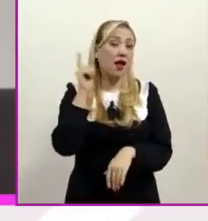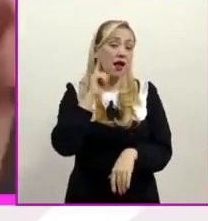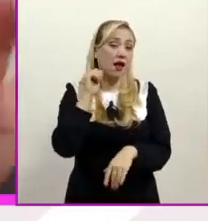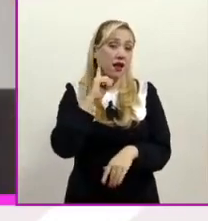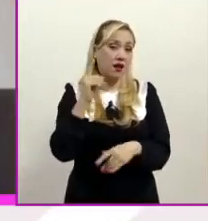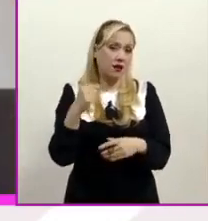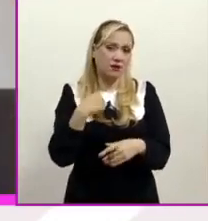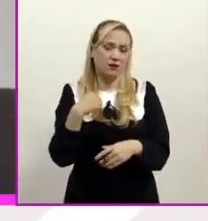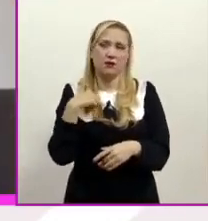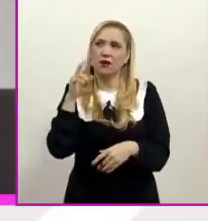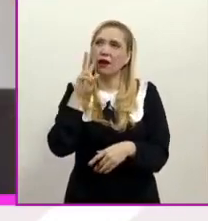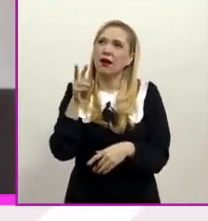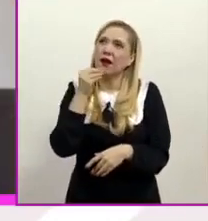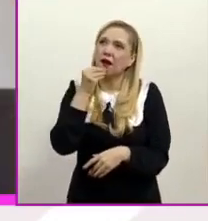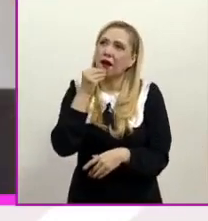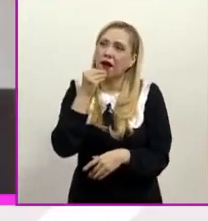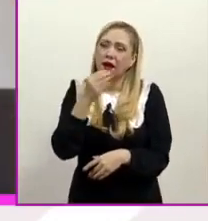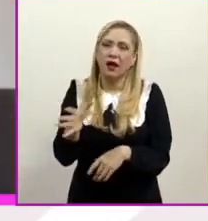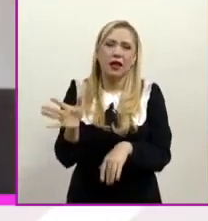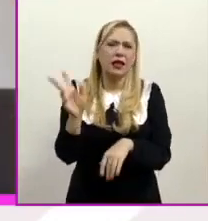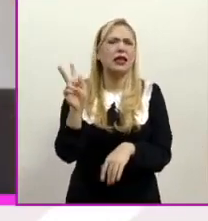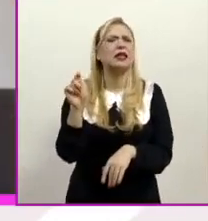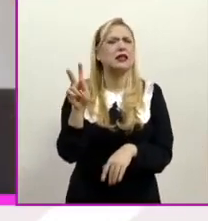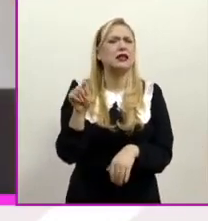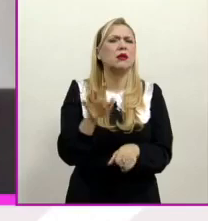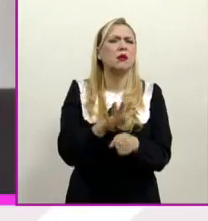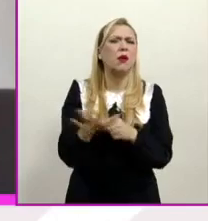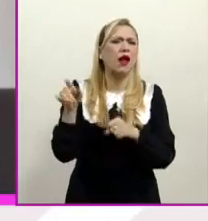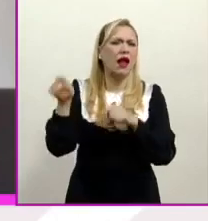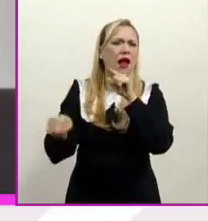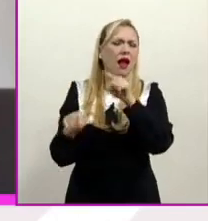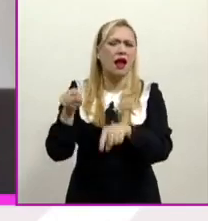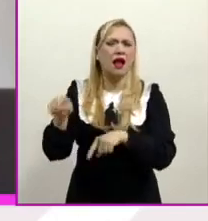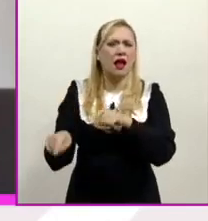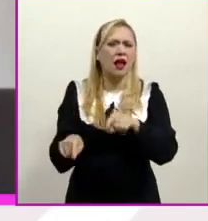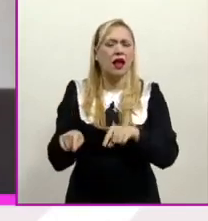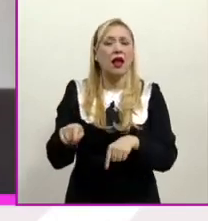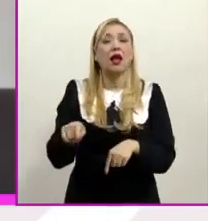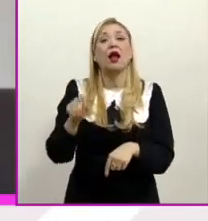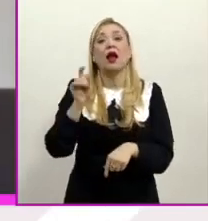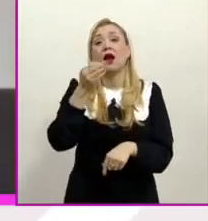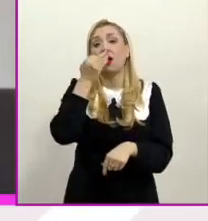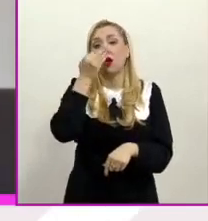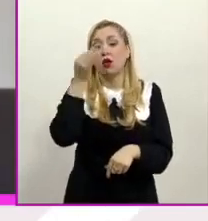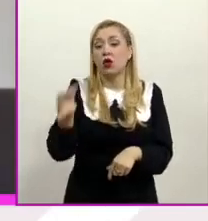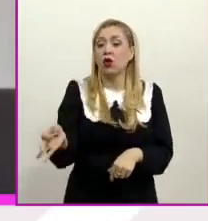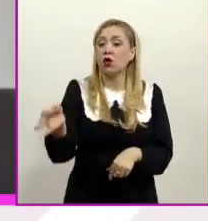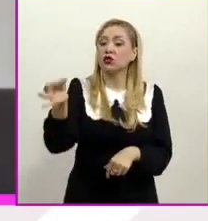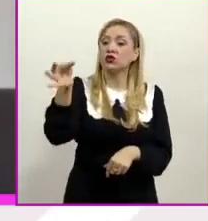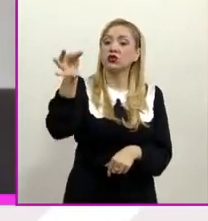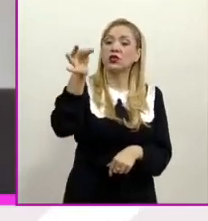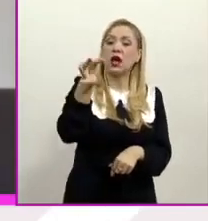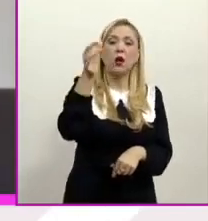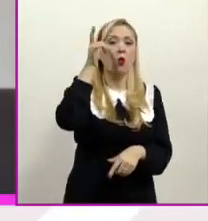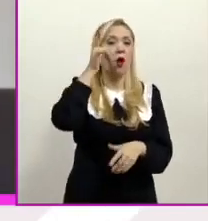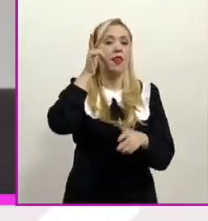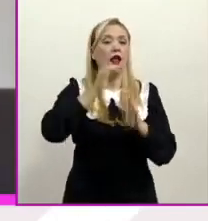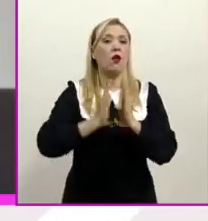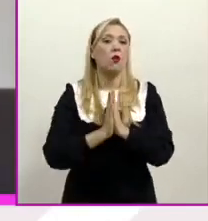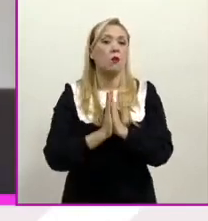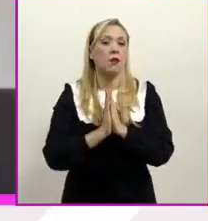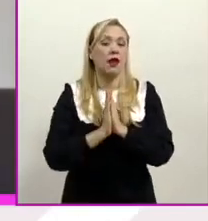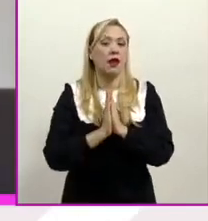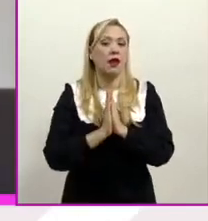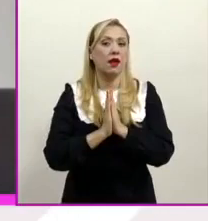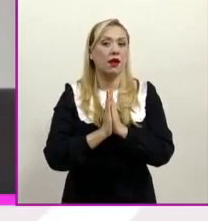que yo alucino, por supuesto, pero que más rating tiene, es La Rosa de Guadalupe. Y La Rosa de Guadalupe está